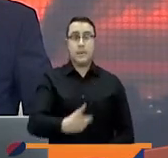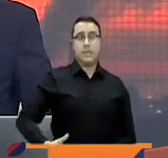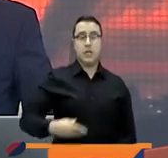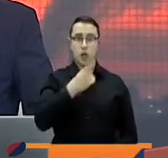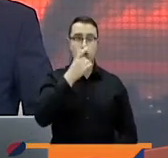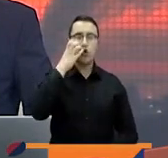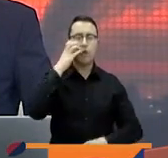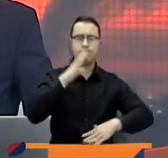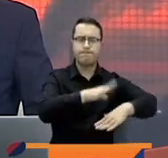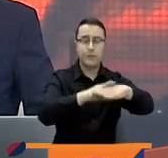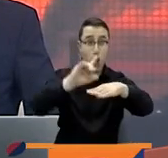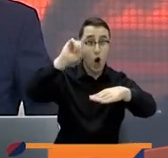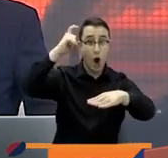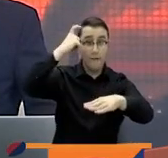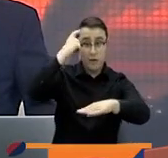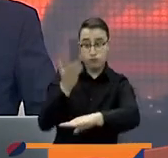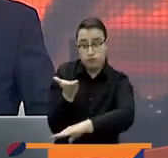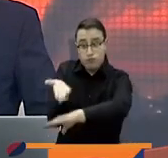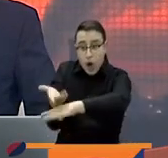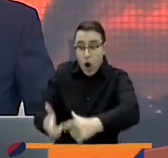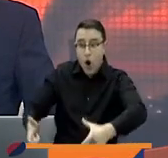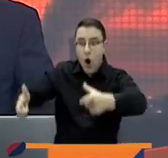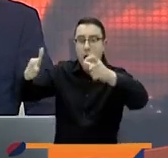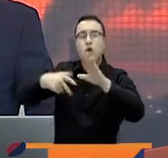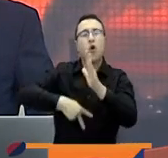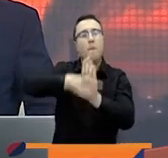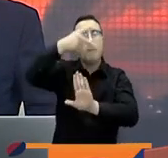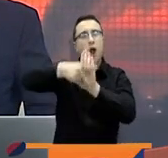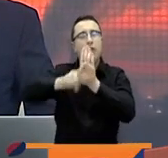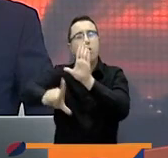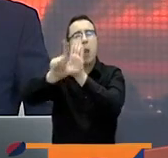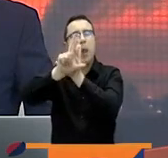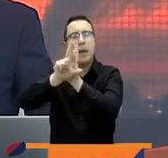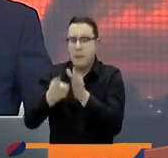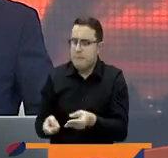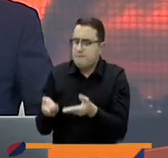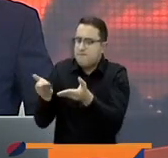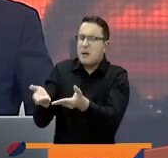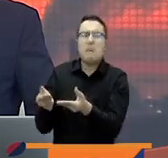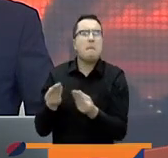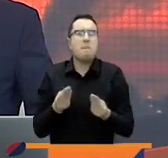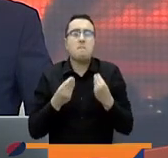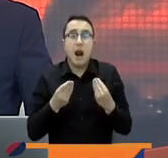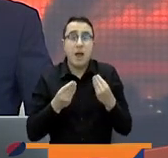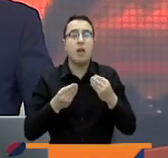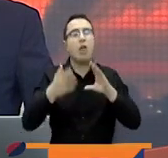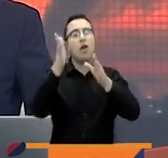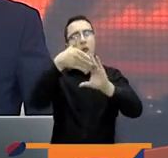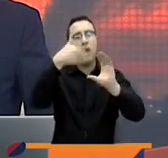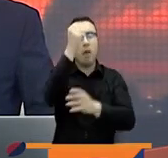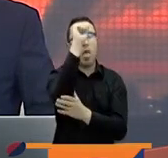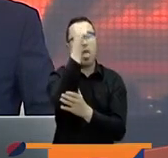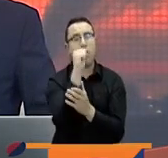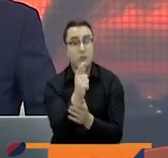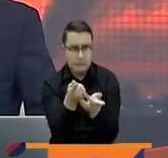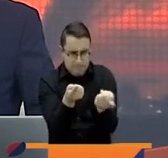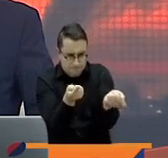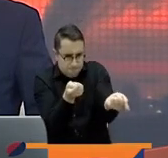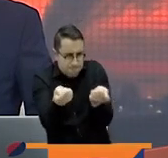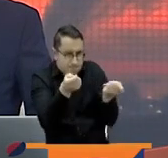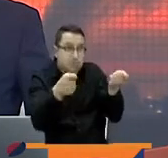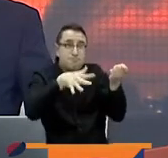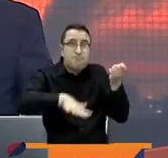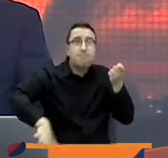un proyecto de ley de acción climática para contribuir de forma real y contundente a la lucha contra las consecuencias del cambio climático en nuestro